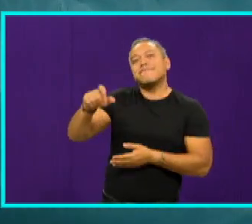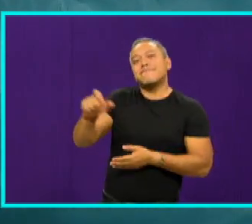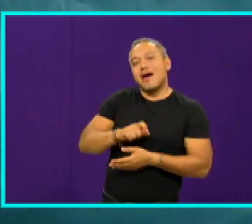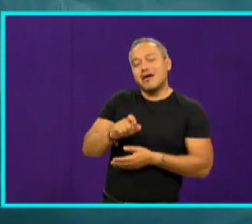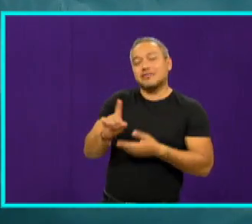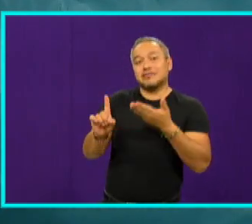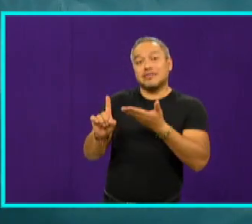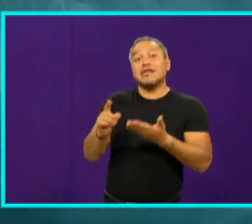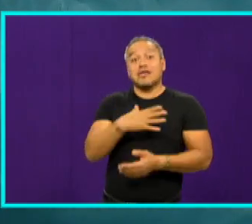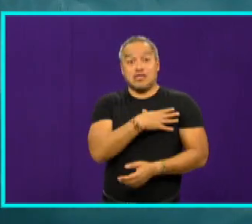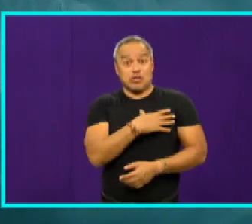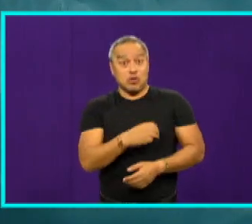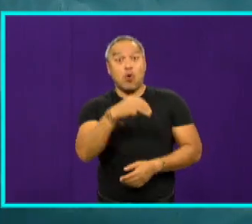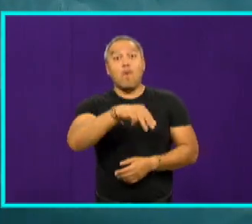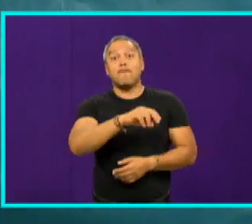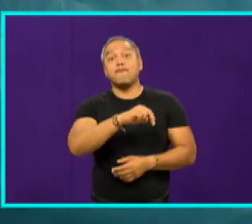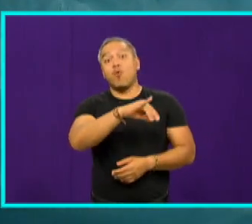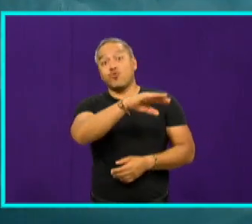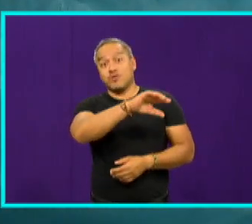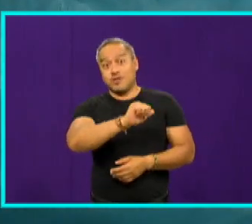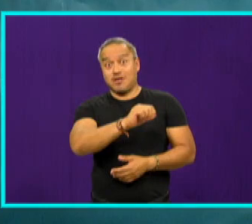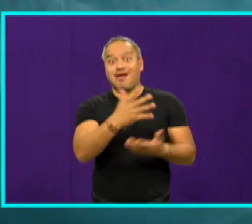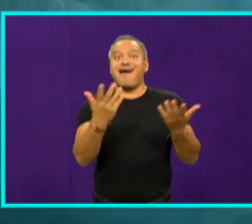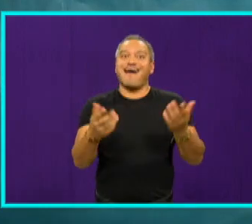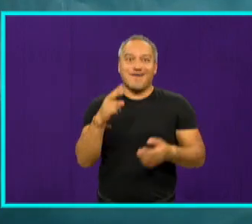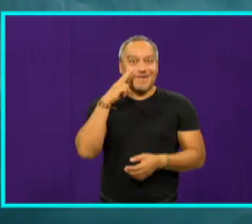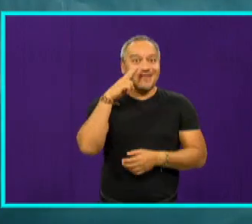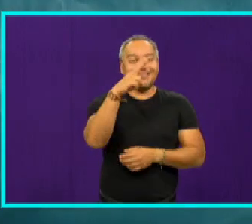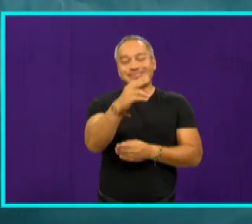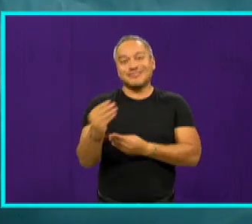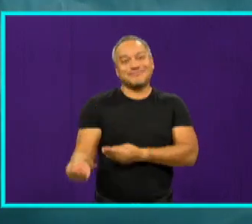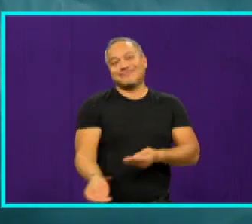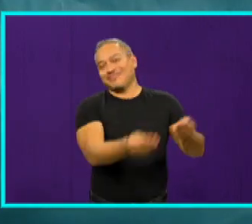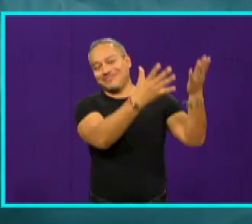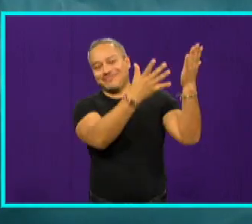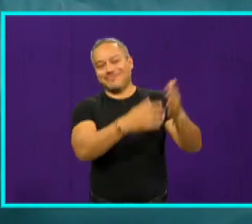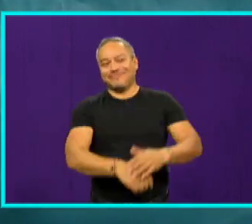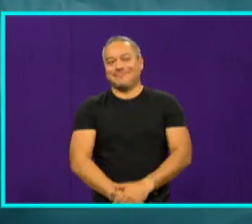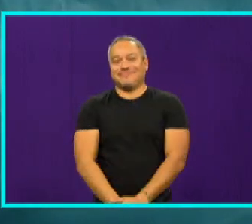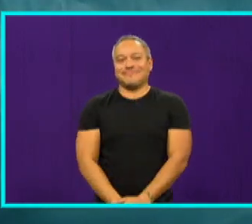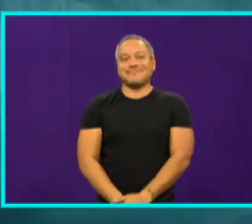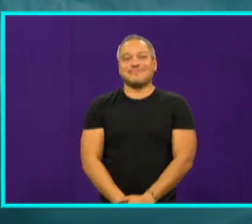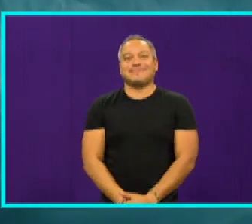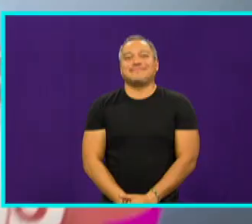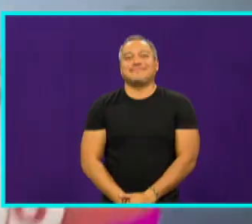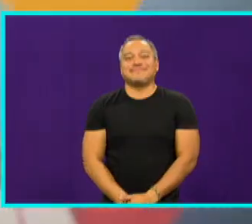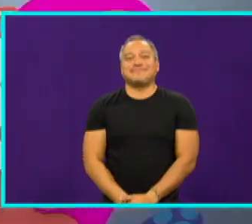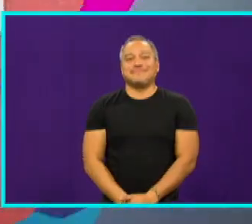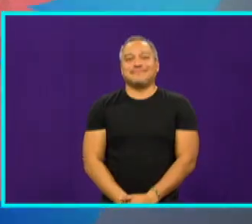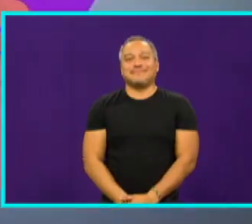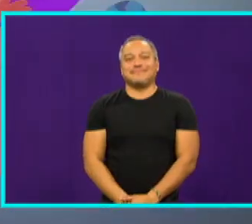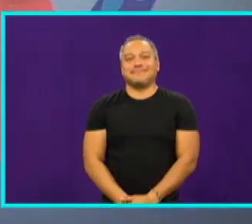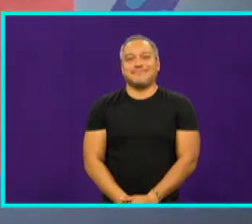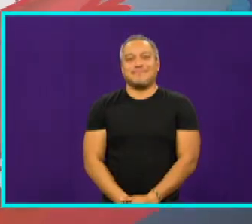amiga Mónica Herrera de Patrocinios. Así que vamos a ver el trabajo que hizo Max. Vamos a verlo.